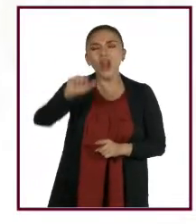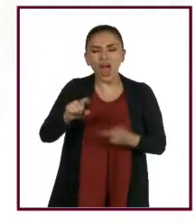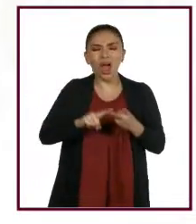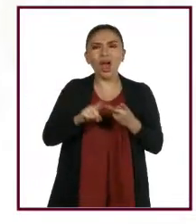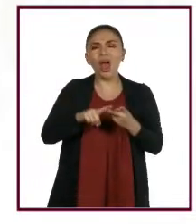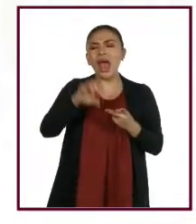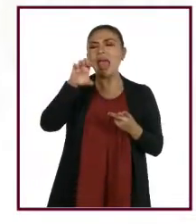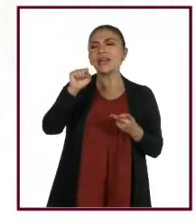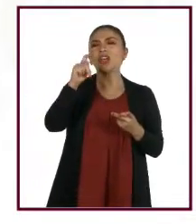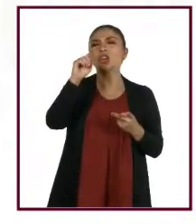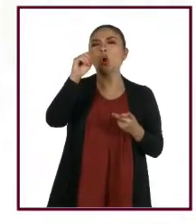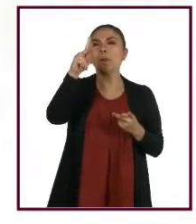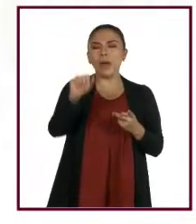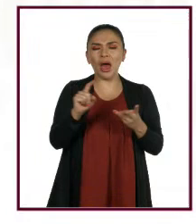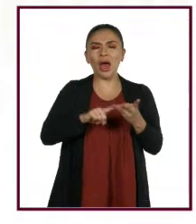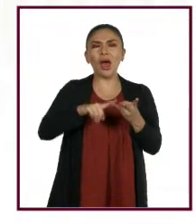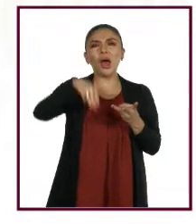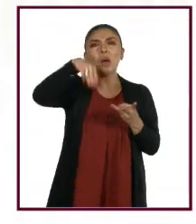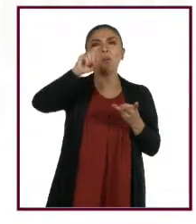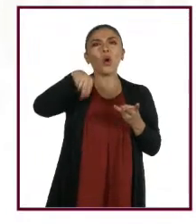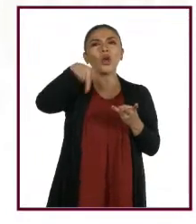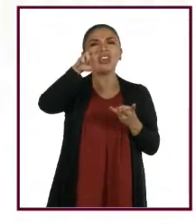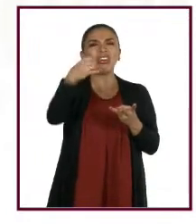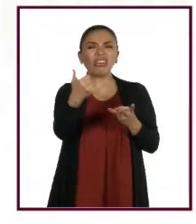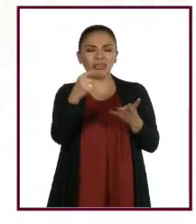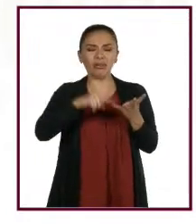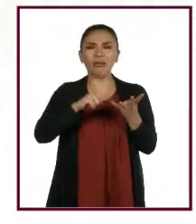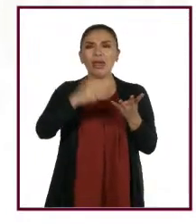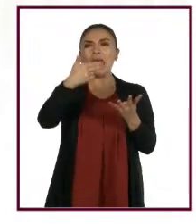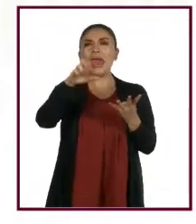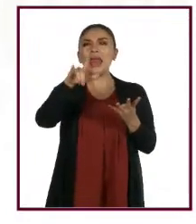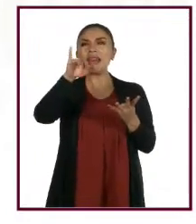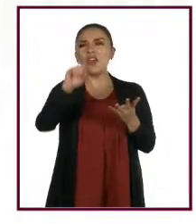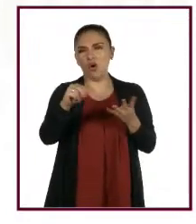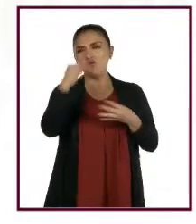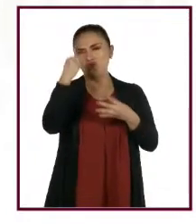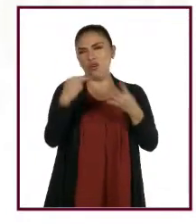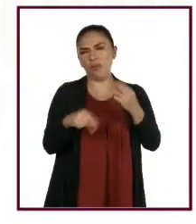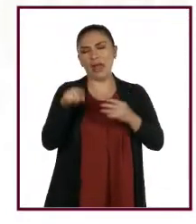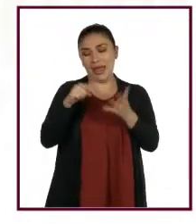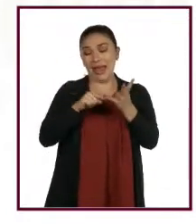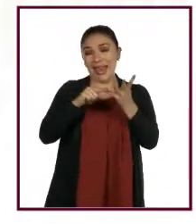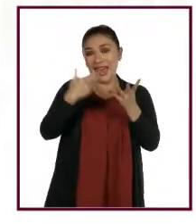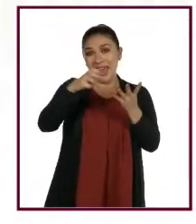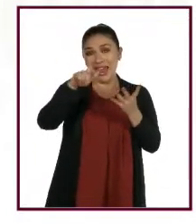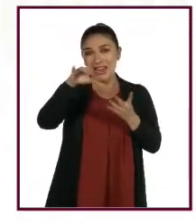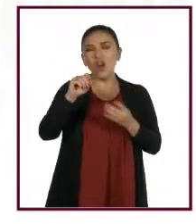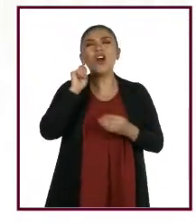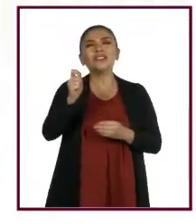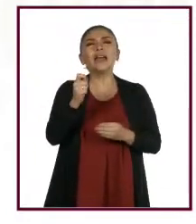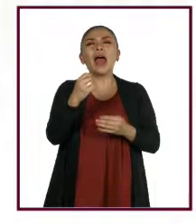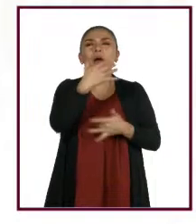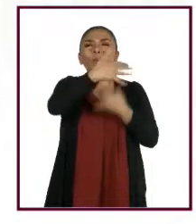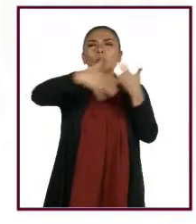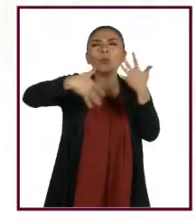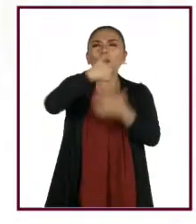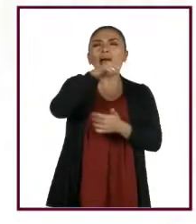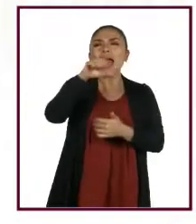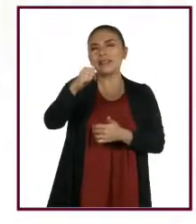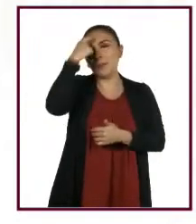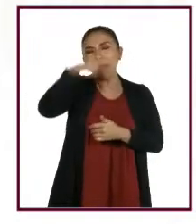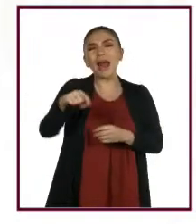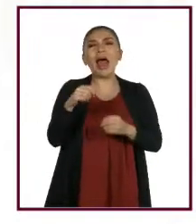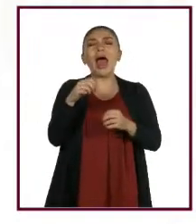estopa, monkey, el helio, que es un gas que se usa muy frecuentemente para inflar